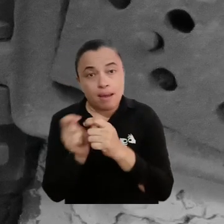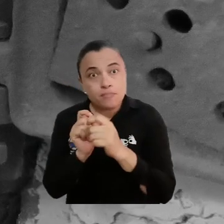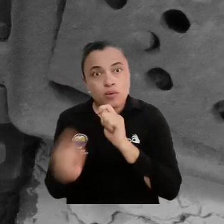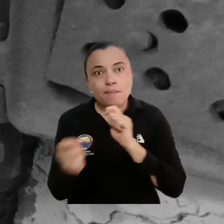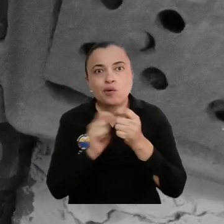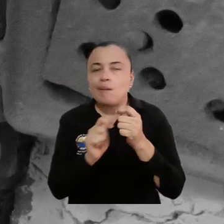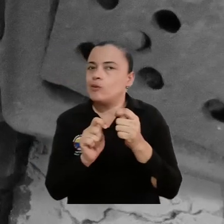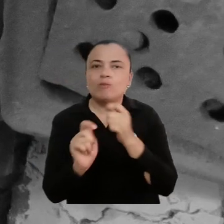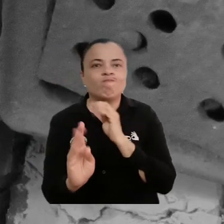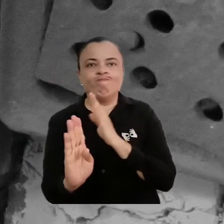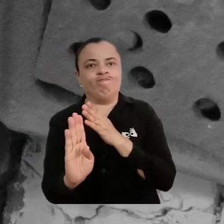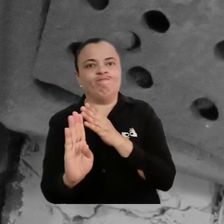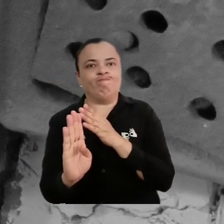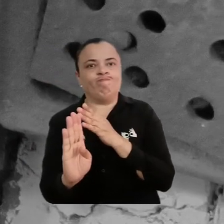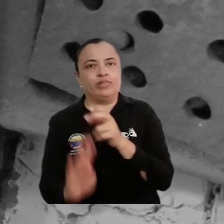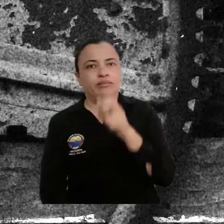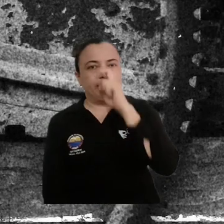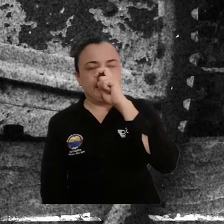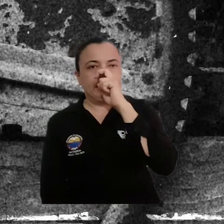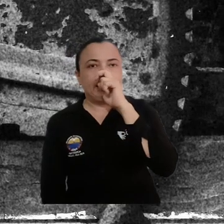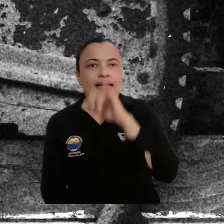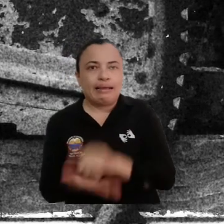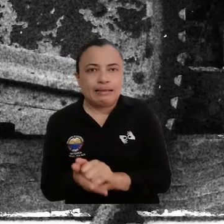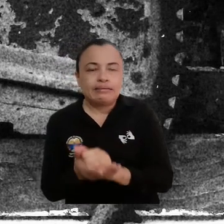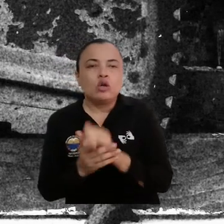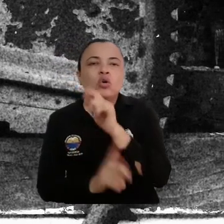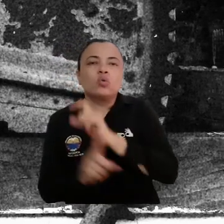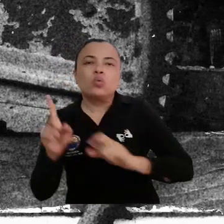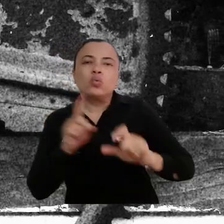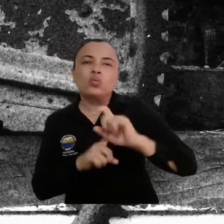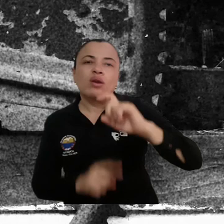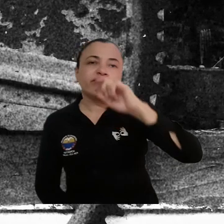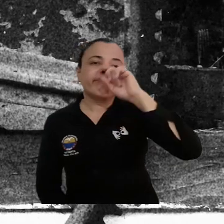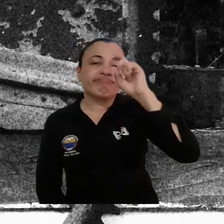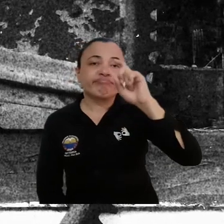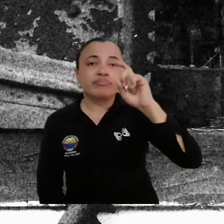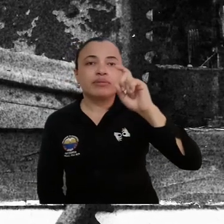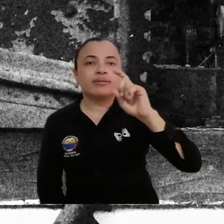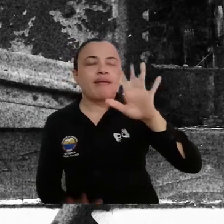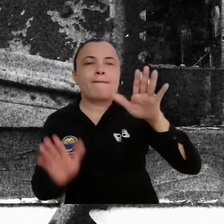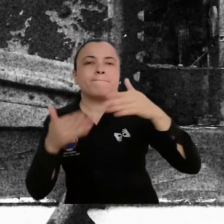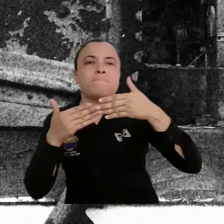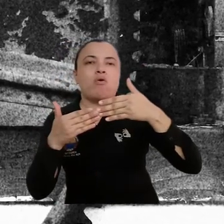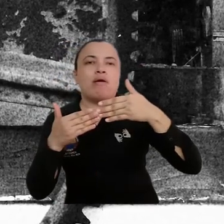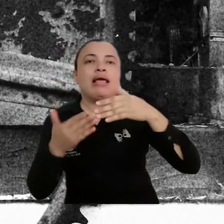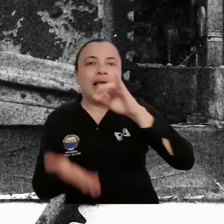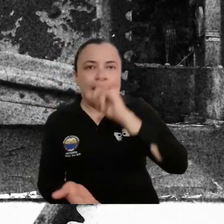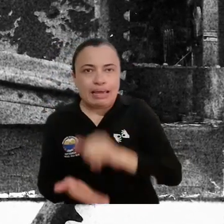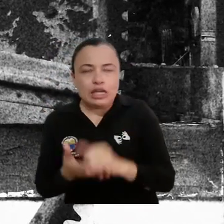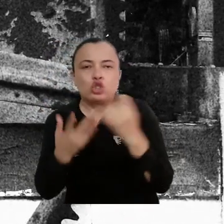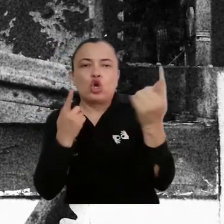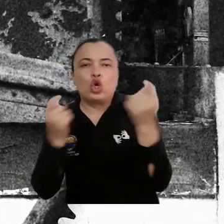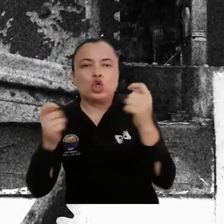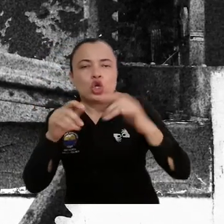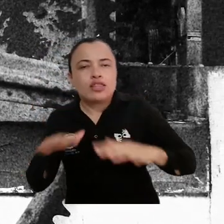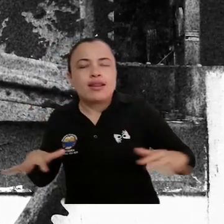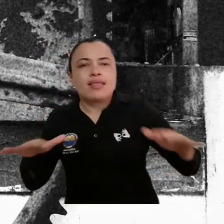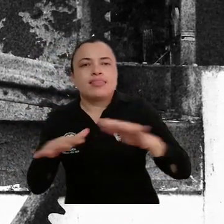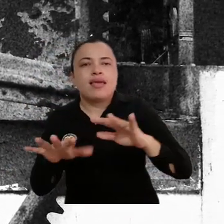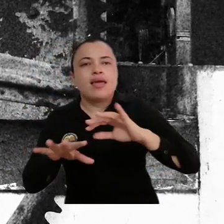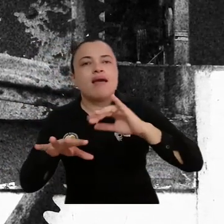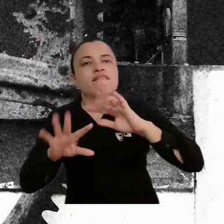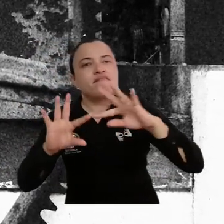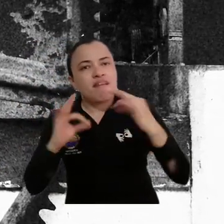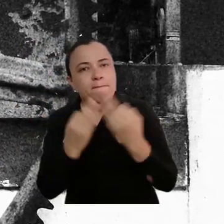sociales. Muchas de estas familias reproducían una cultura de aristocracia rural cerrada, marcada por el control de la tierra, las